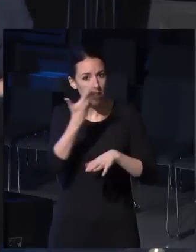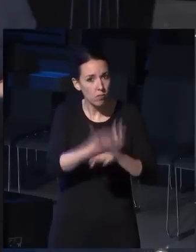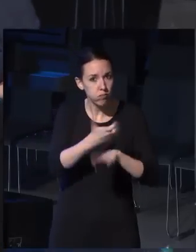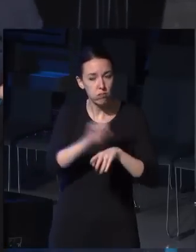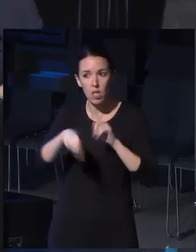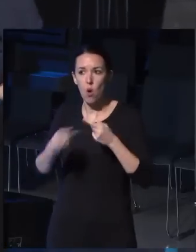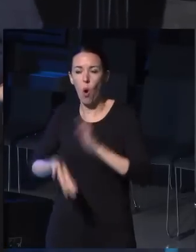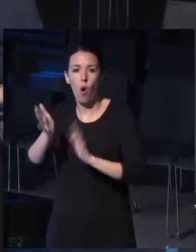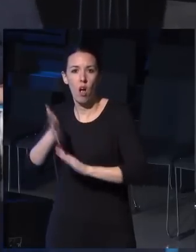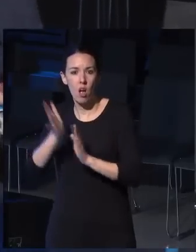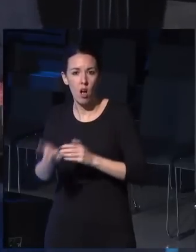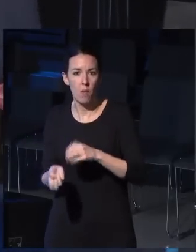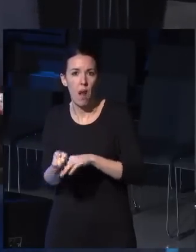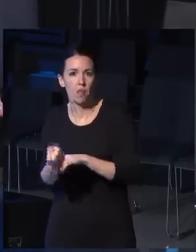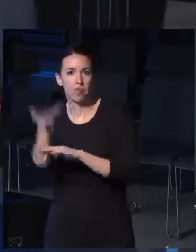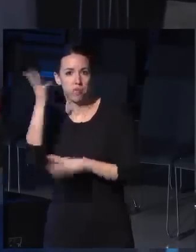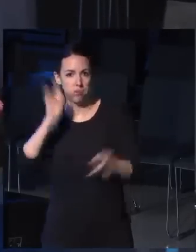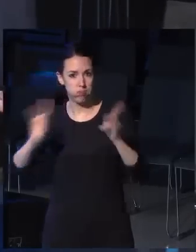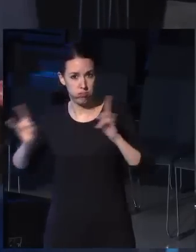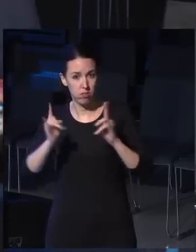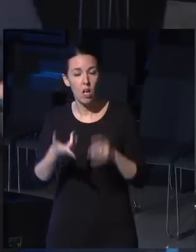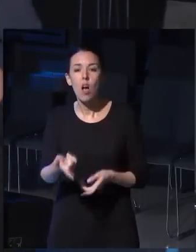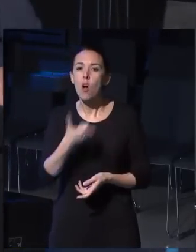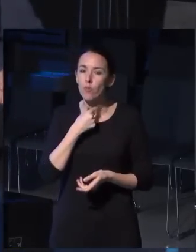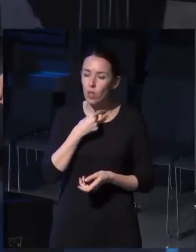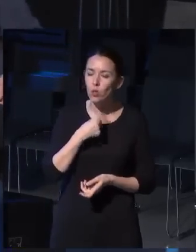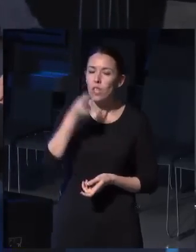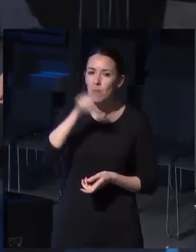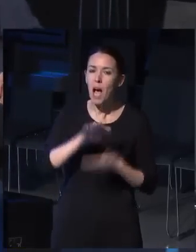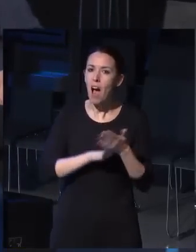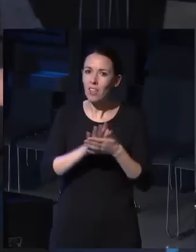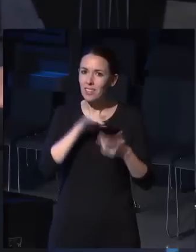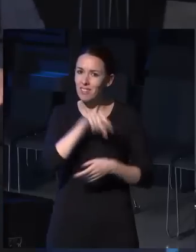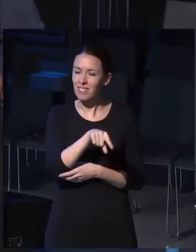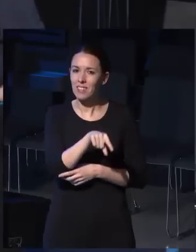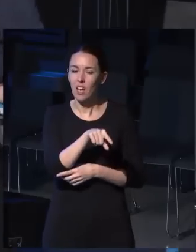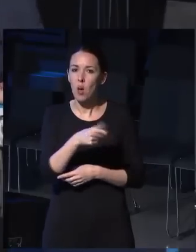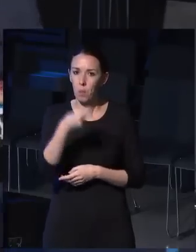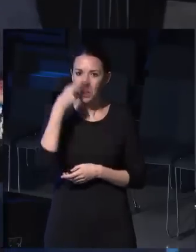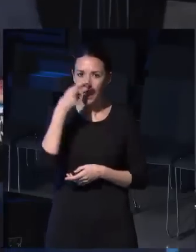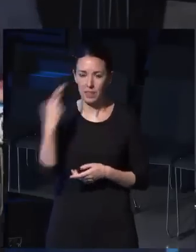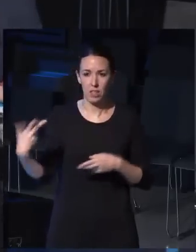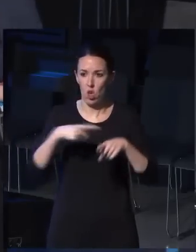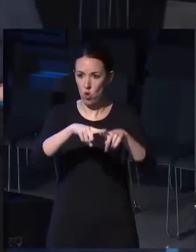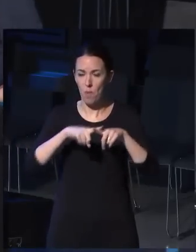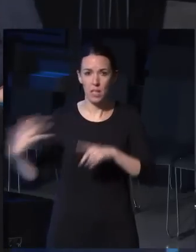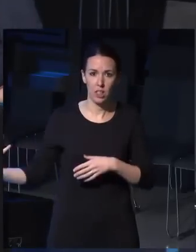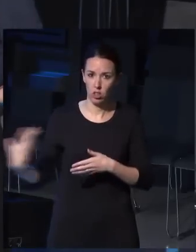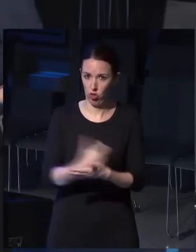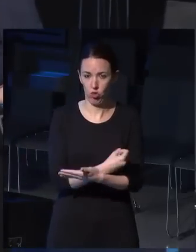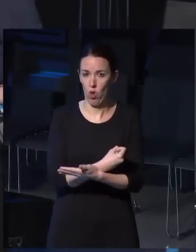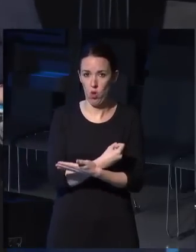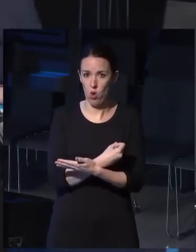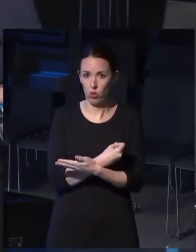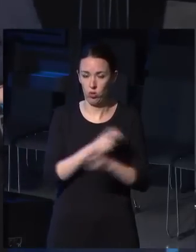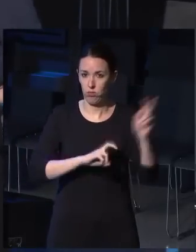a escuchar. Me gusta eso y hablaremos de esa circunstancia que a mí me parece también muy interesante, que vamos a compartir con todos los que vengan ahora mismo a sentarse